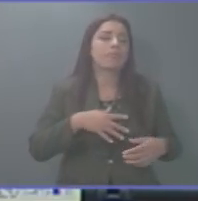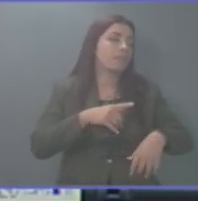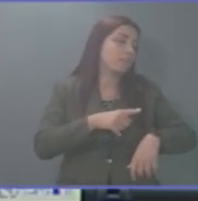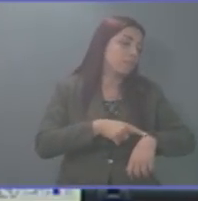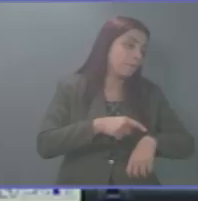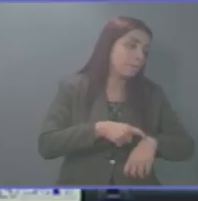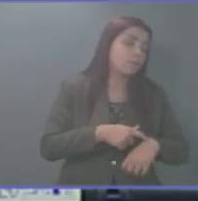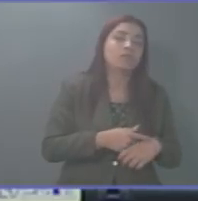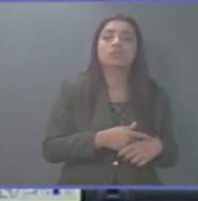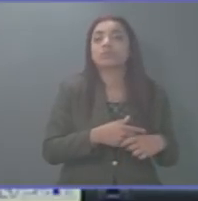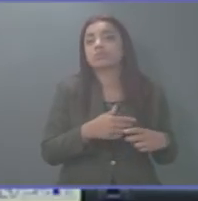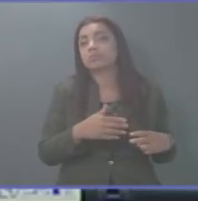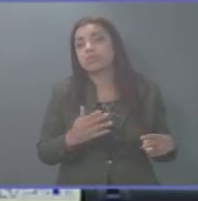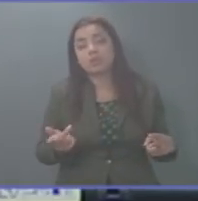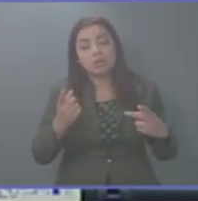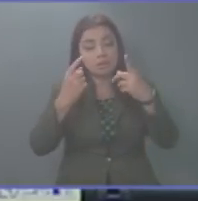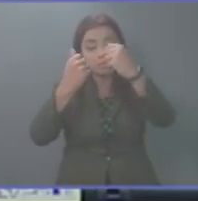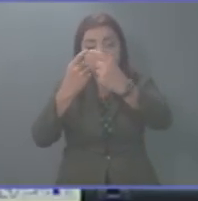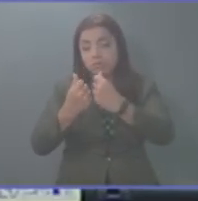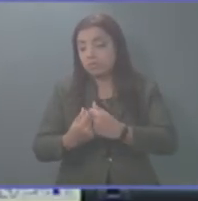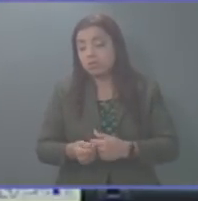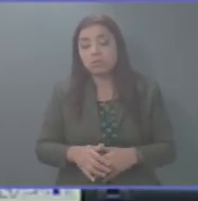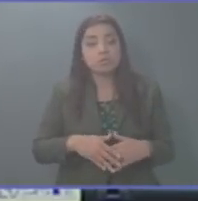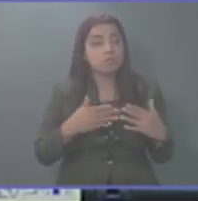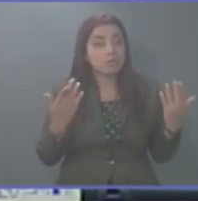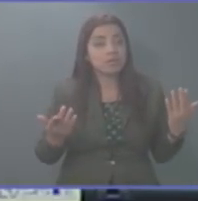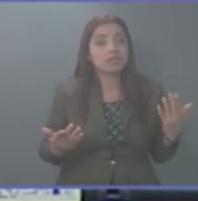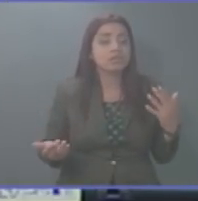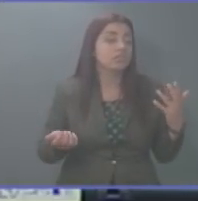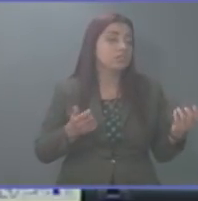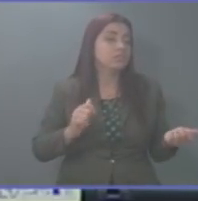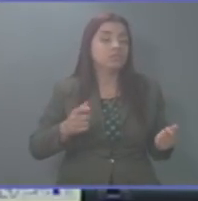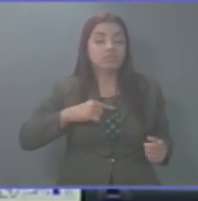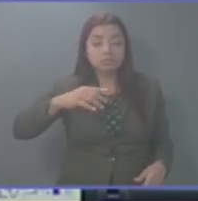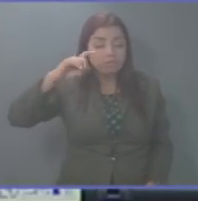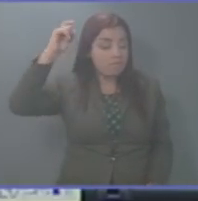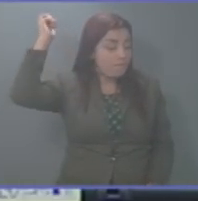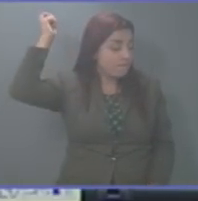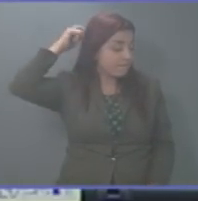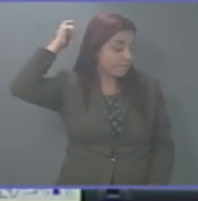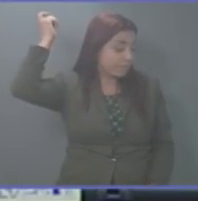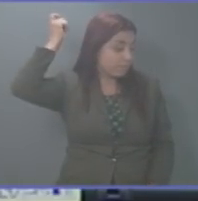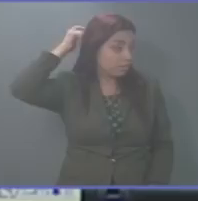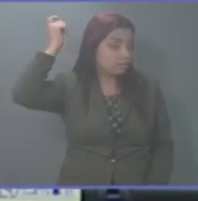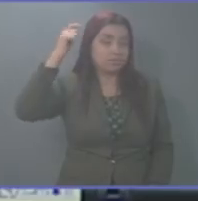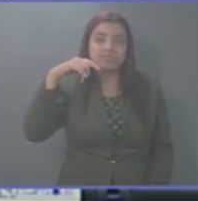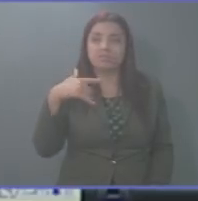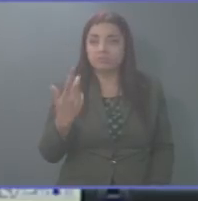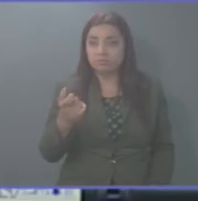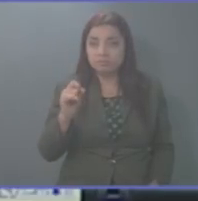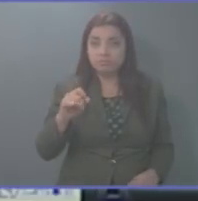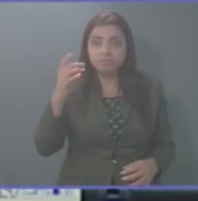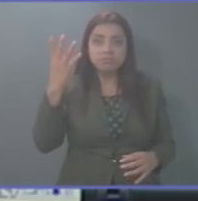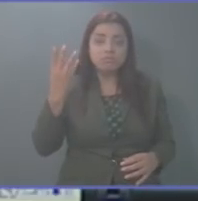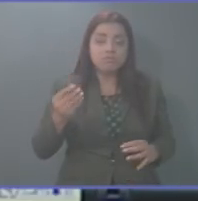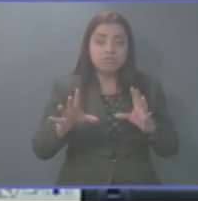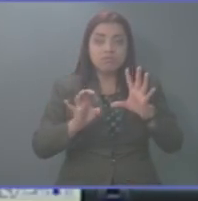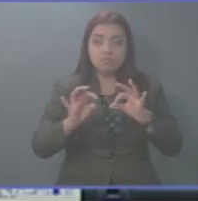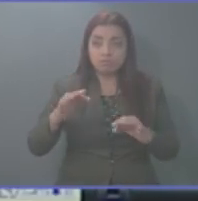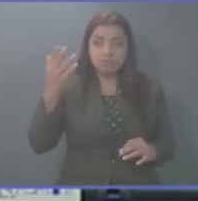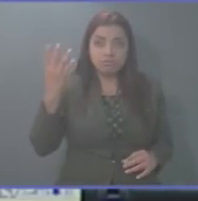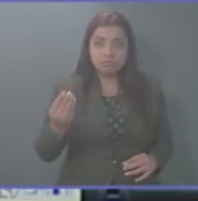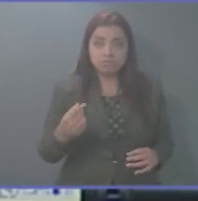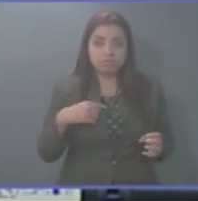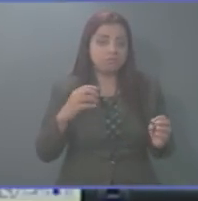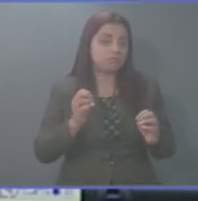tiempo, que no había presupuesto y se ponían una serie de excusas. Hasta hace algunos días no se